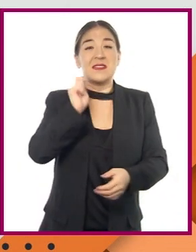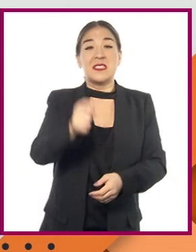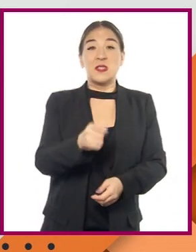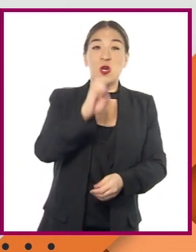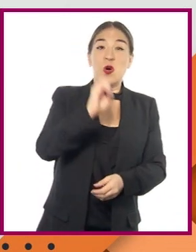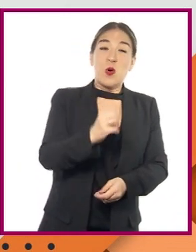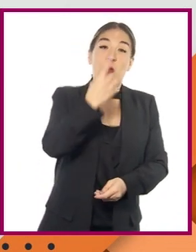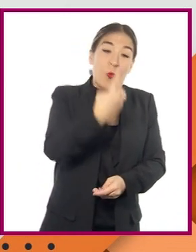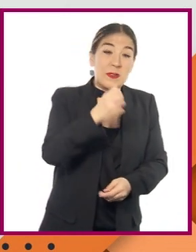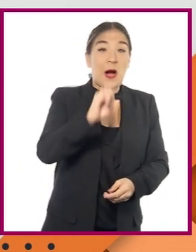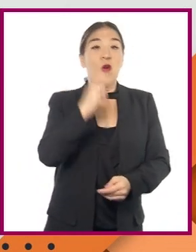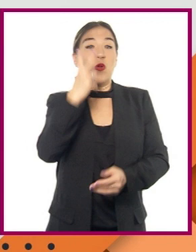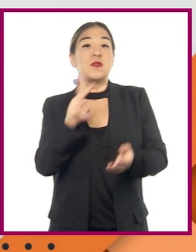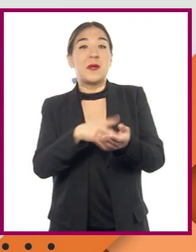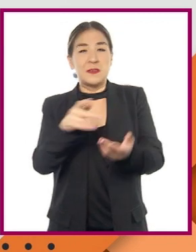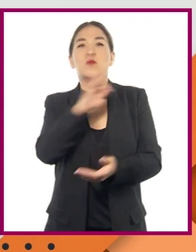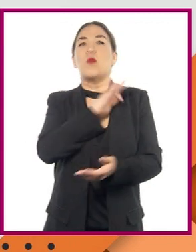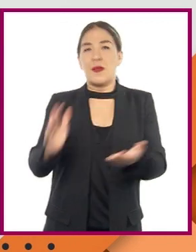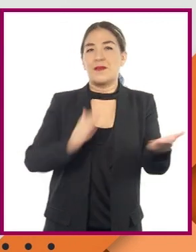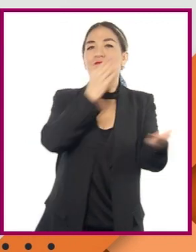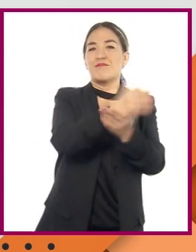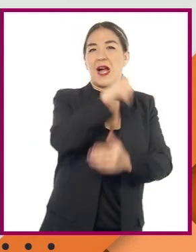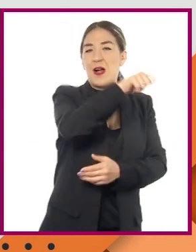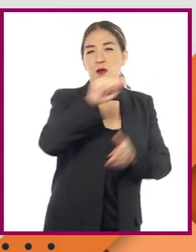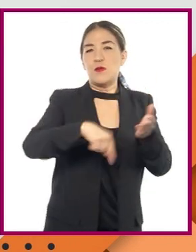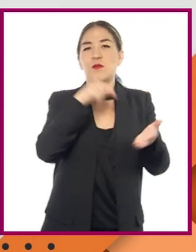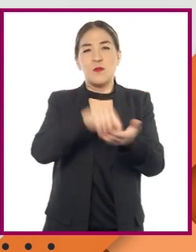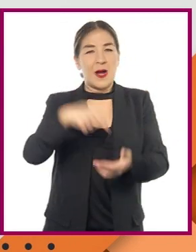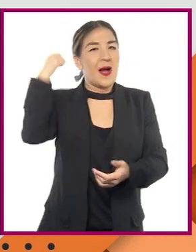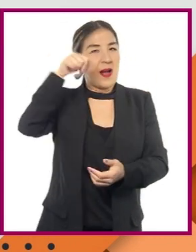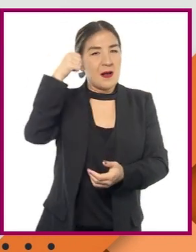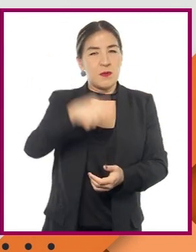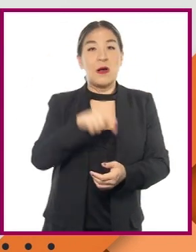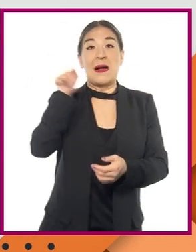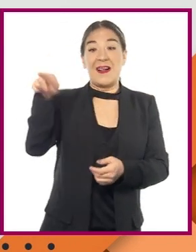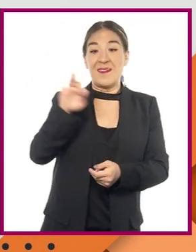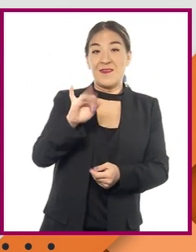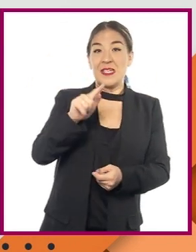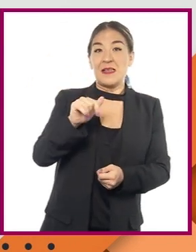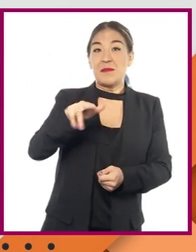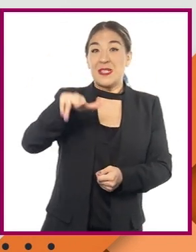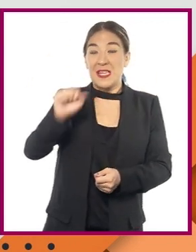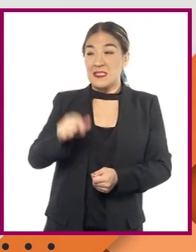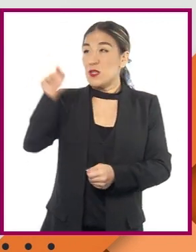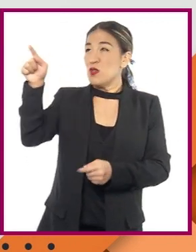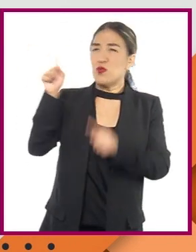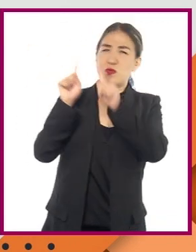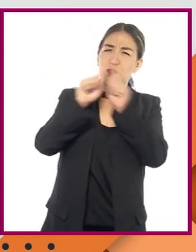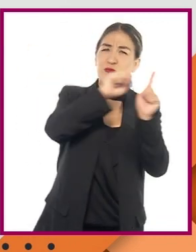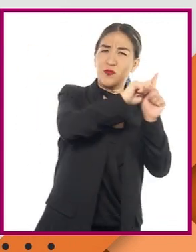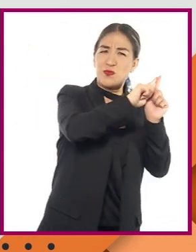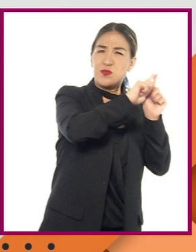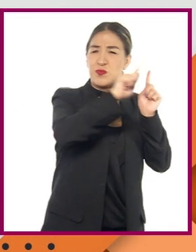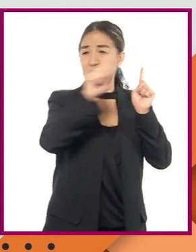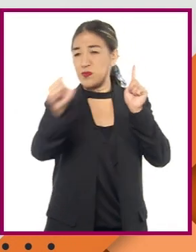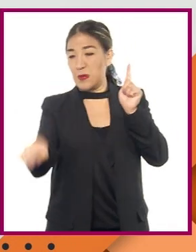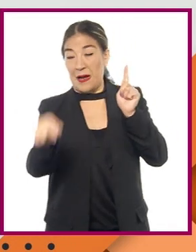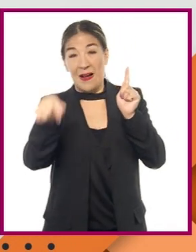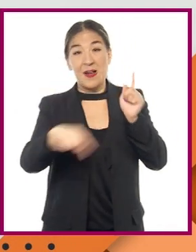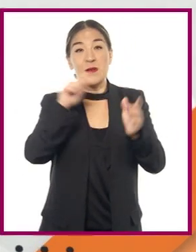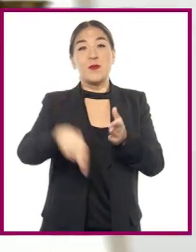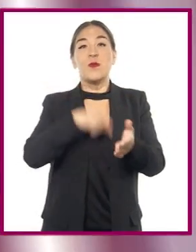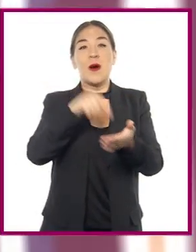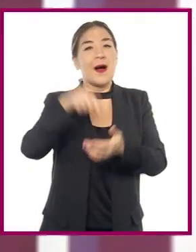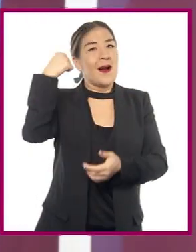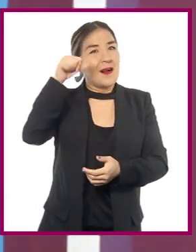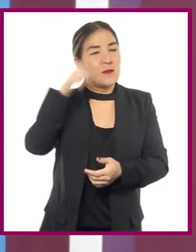2 veces al año al puerto de Acapulco, desde Manila, Filipinas, cargado de mercancías y personas de origen